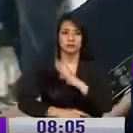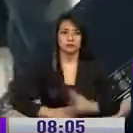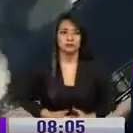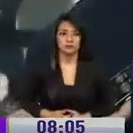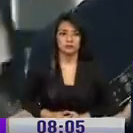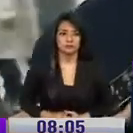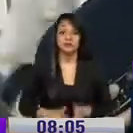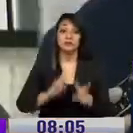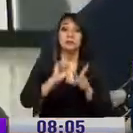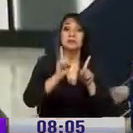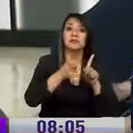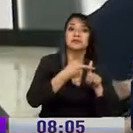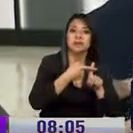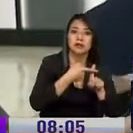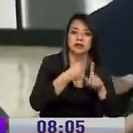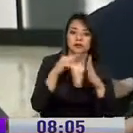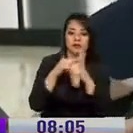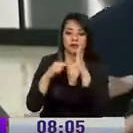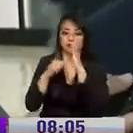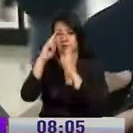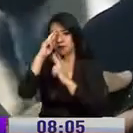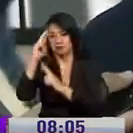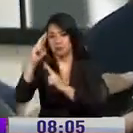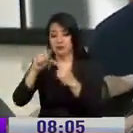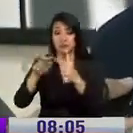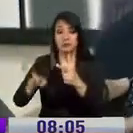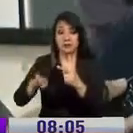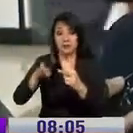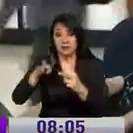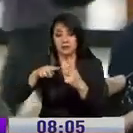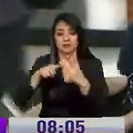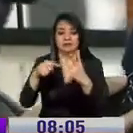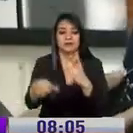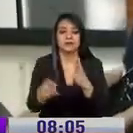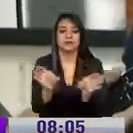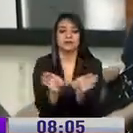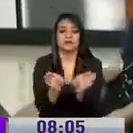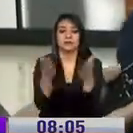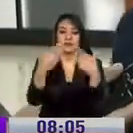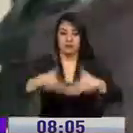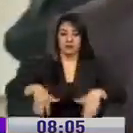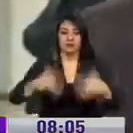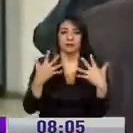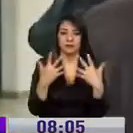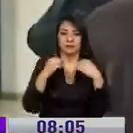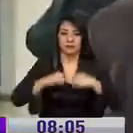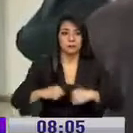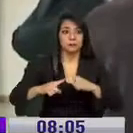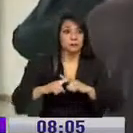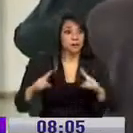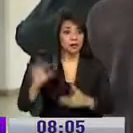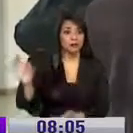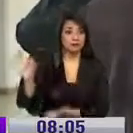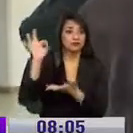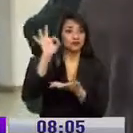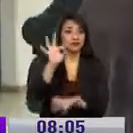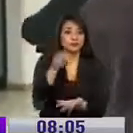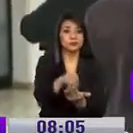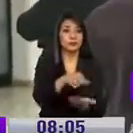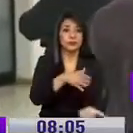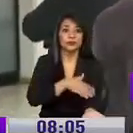obtener primero la ordenanza, luego los permisos y finalmente el certificado de finalización de obra. Sin embargo, los representantes de este